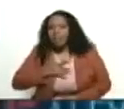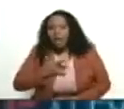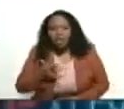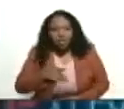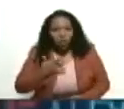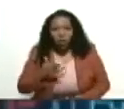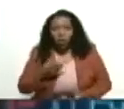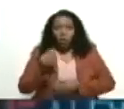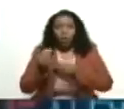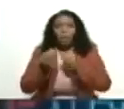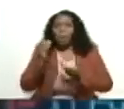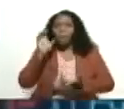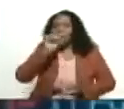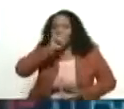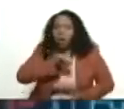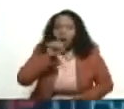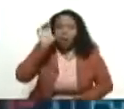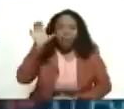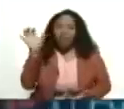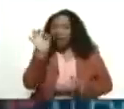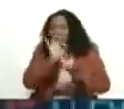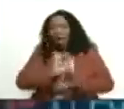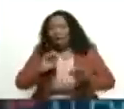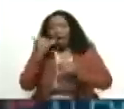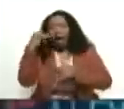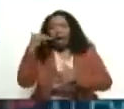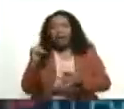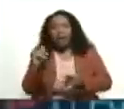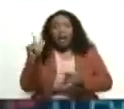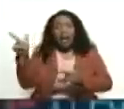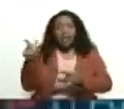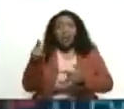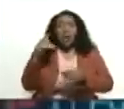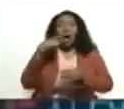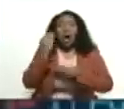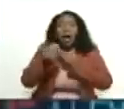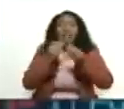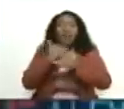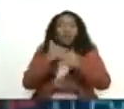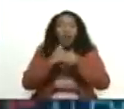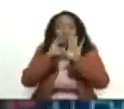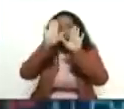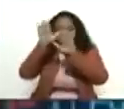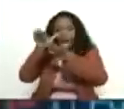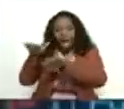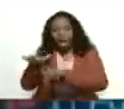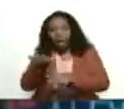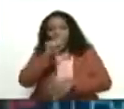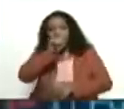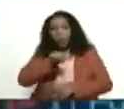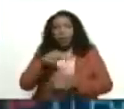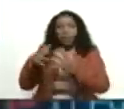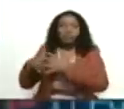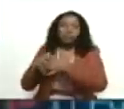dijo Mario Briceño Iragorri, unos pequeños yanquis, unos piti yanquis.